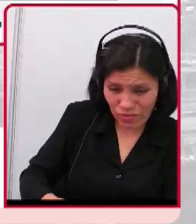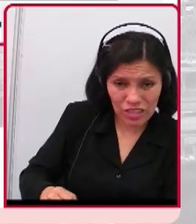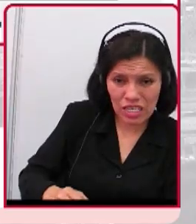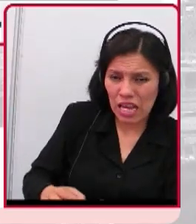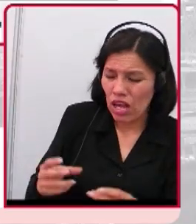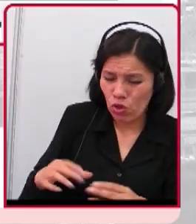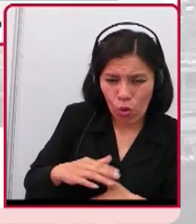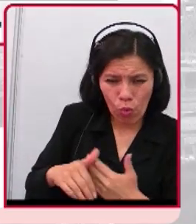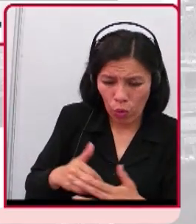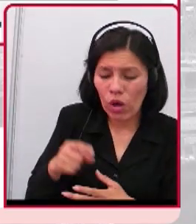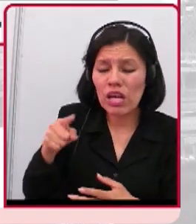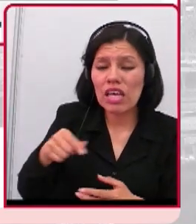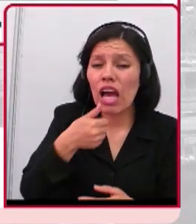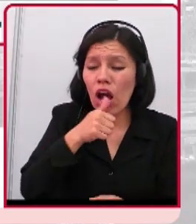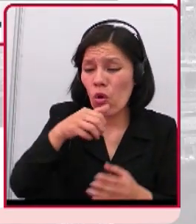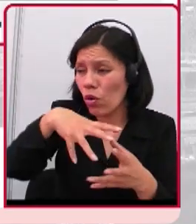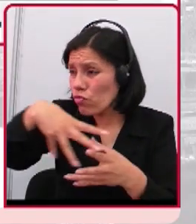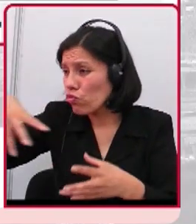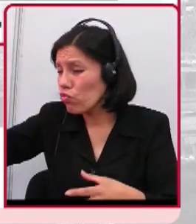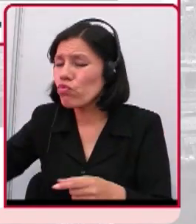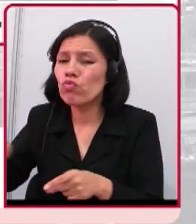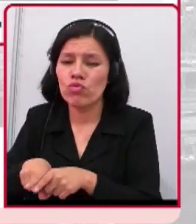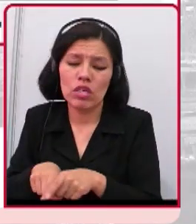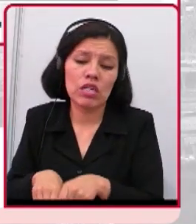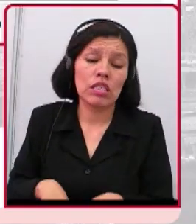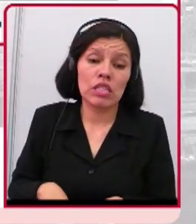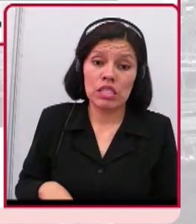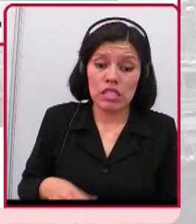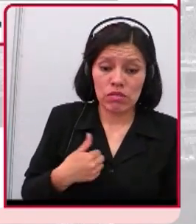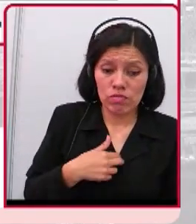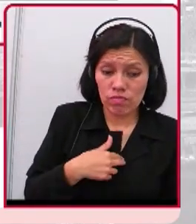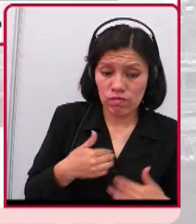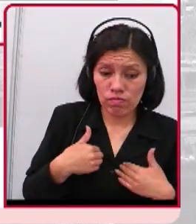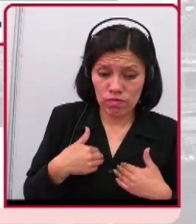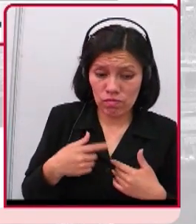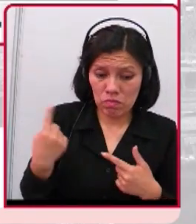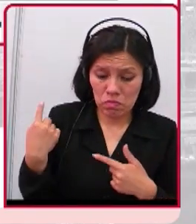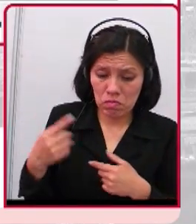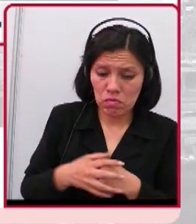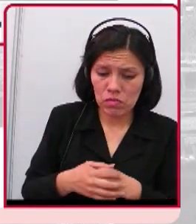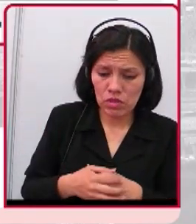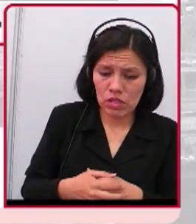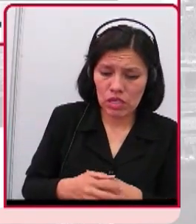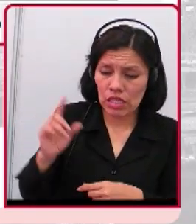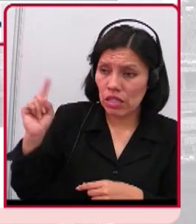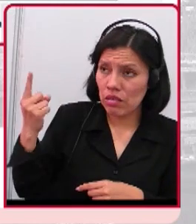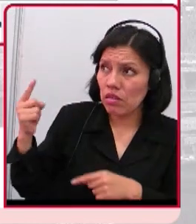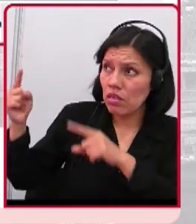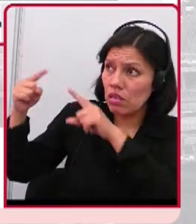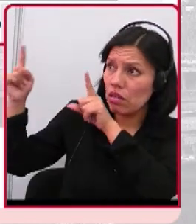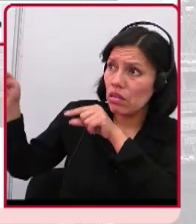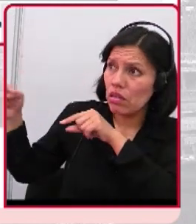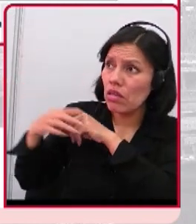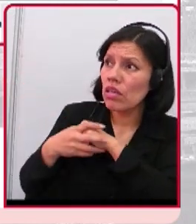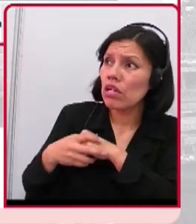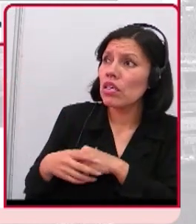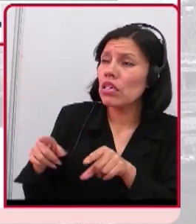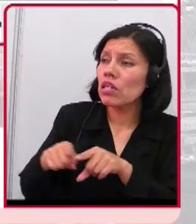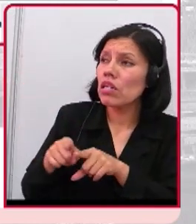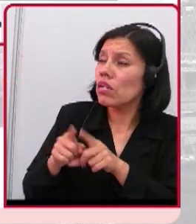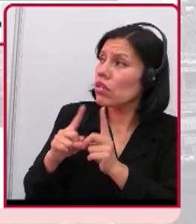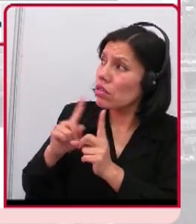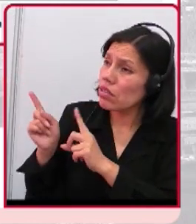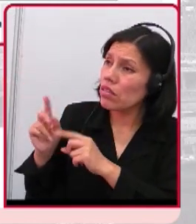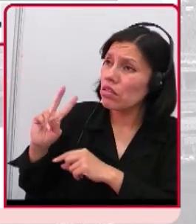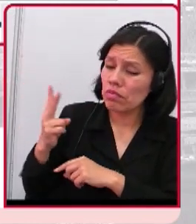optimización. Este es un plan de contingencia cuando tengamos eventos de torque alto, como vimos también en el primer slide. Y como vemos acá en